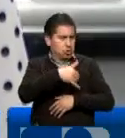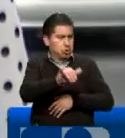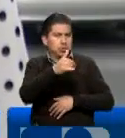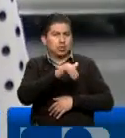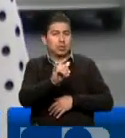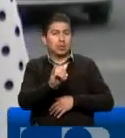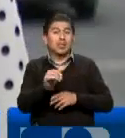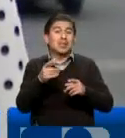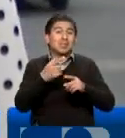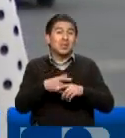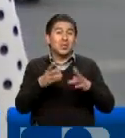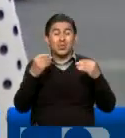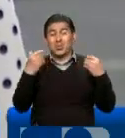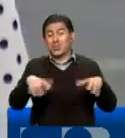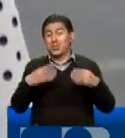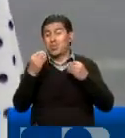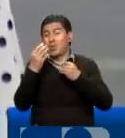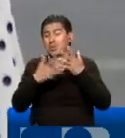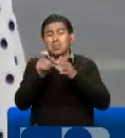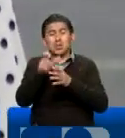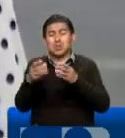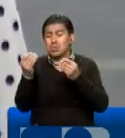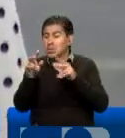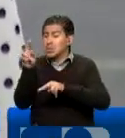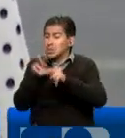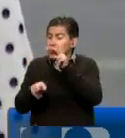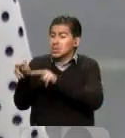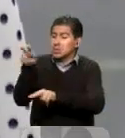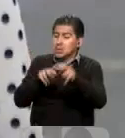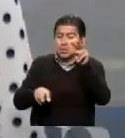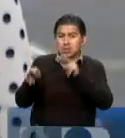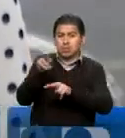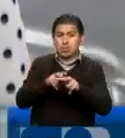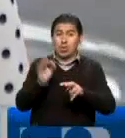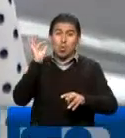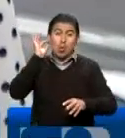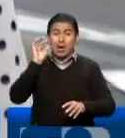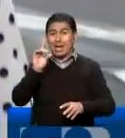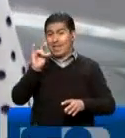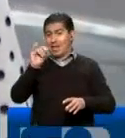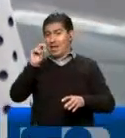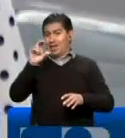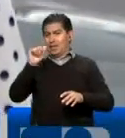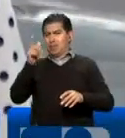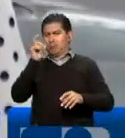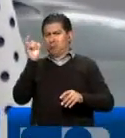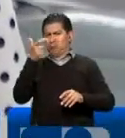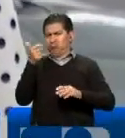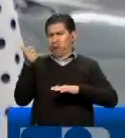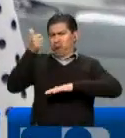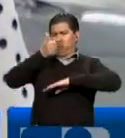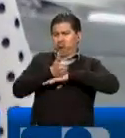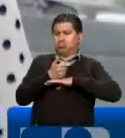varios días por la gran cantidad de procesados. Durante esta diligencia, la fiscal general Diana Salazar deberá